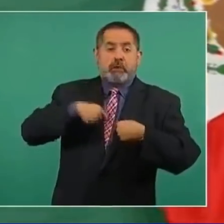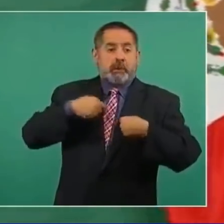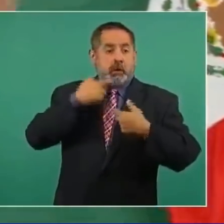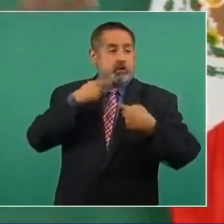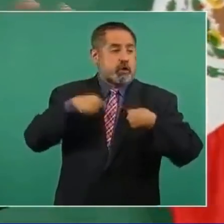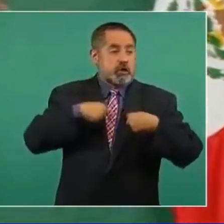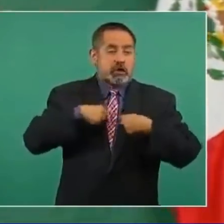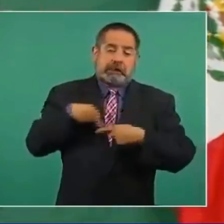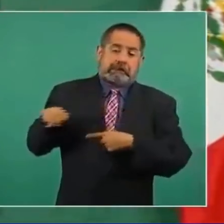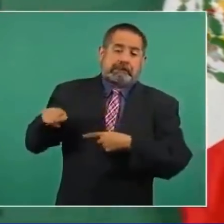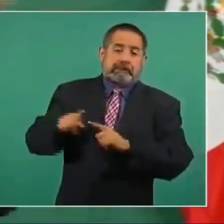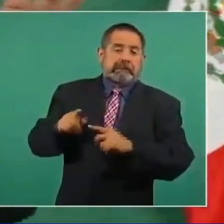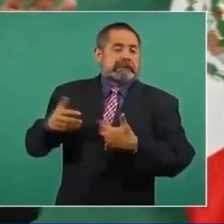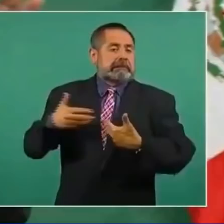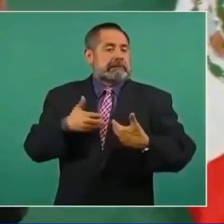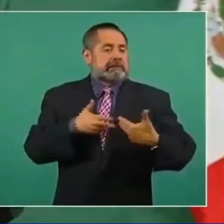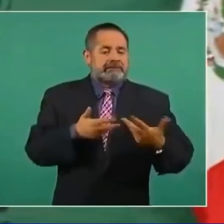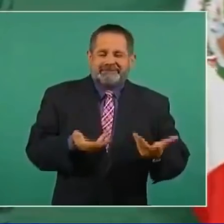porque pues